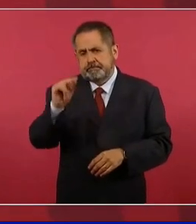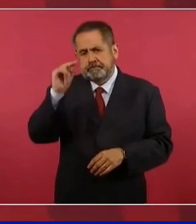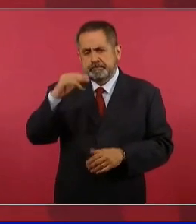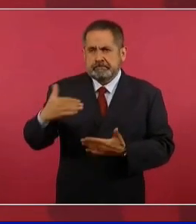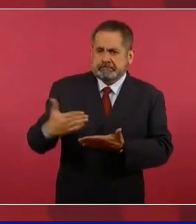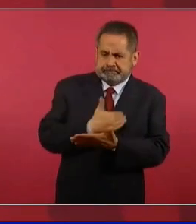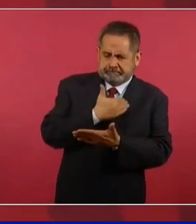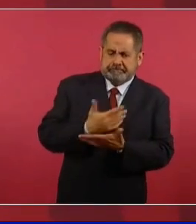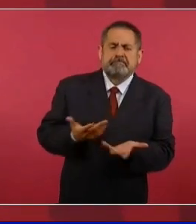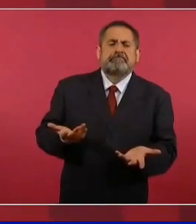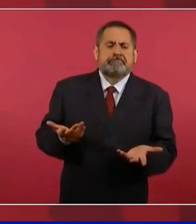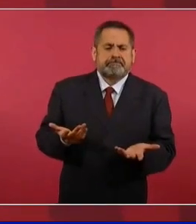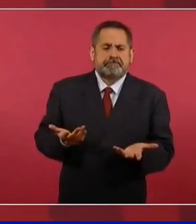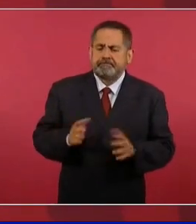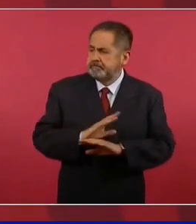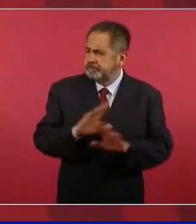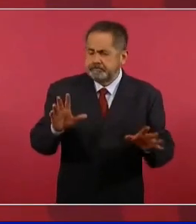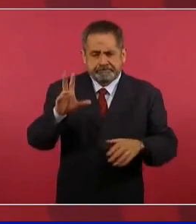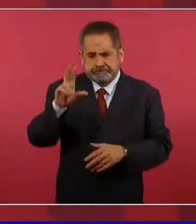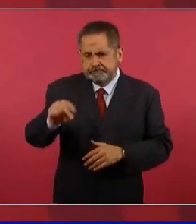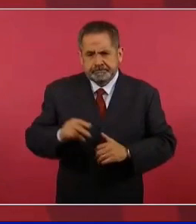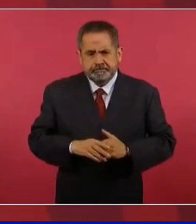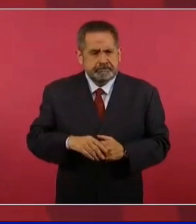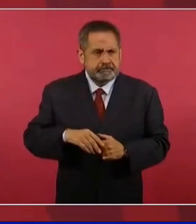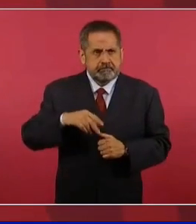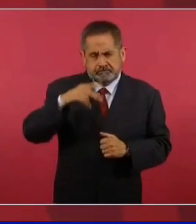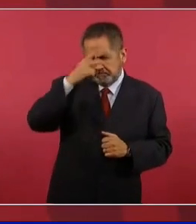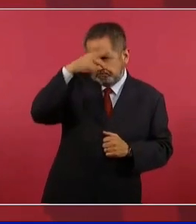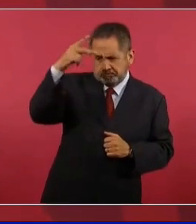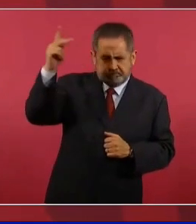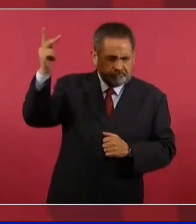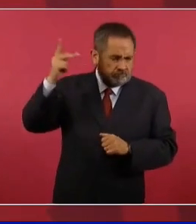Es parte de una política